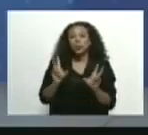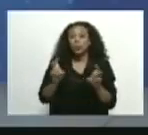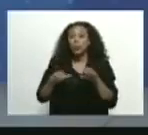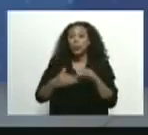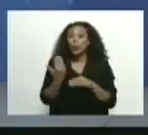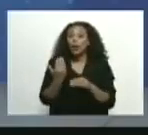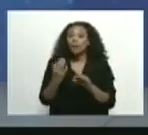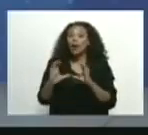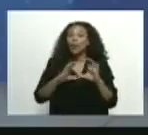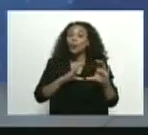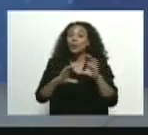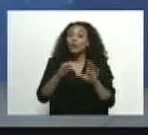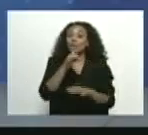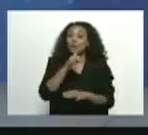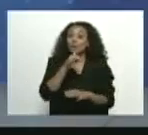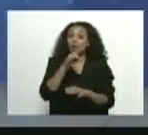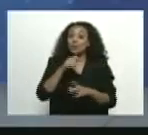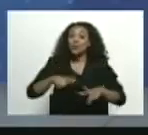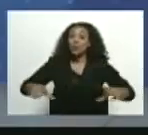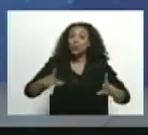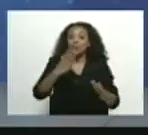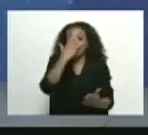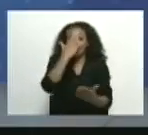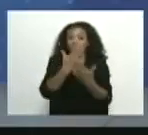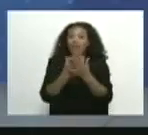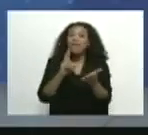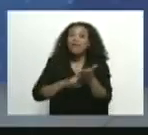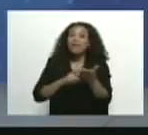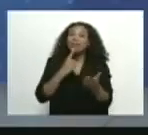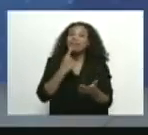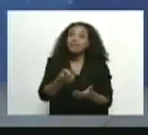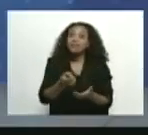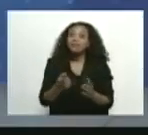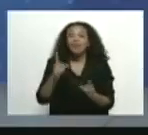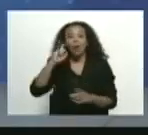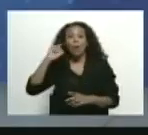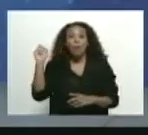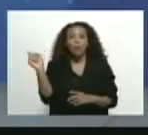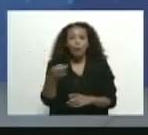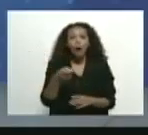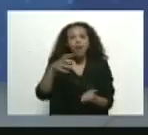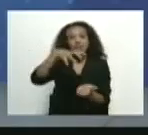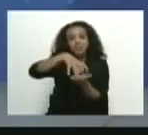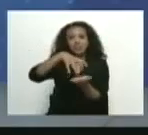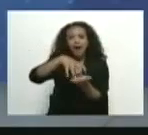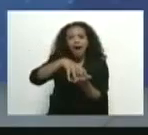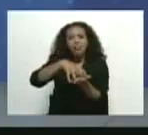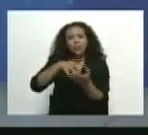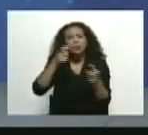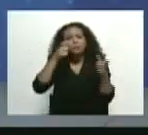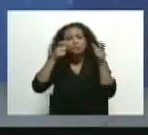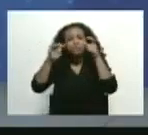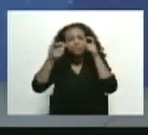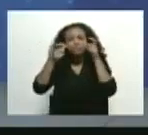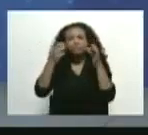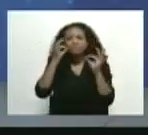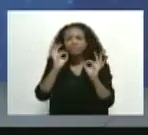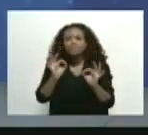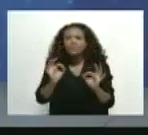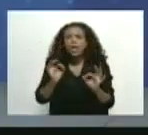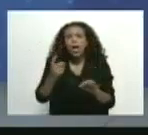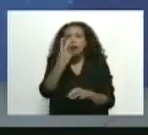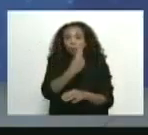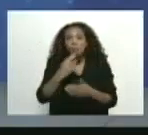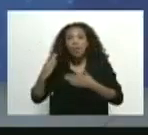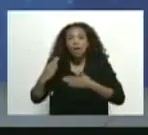vitrina comunicativa, informativa y con la verdad por delante. Bueno, desde el Guárico siempre le hemos estado dando seguimiento y cumpliendo